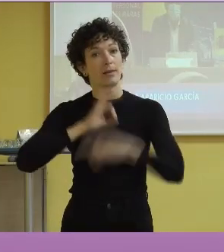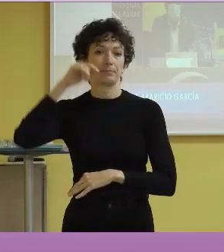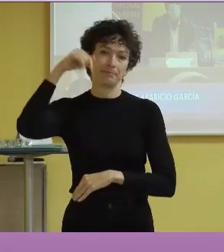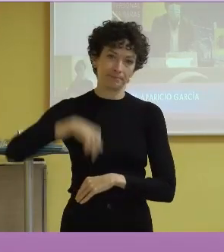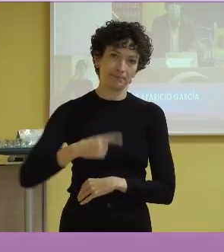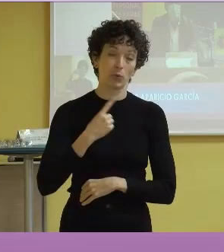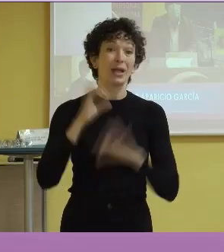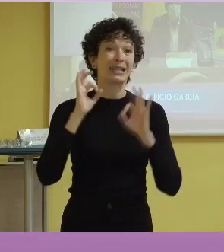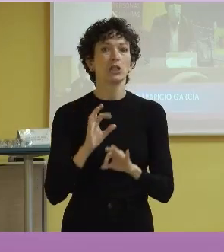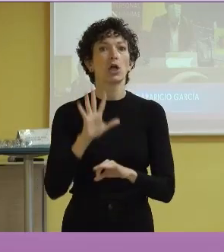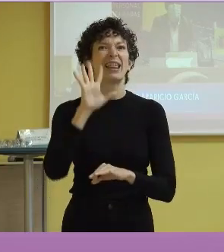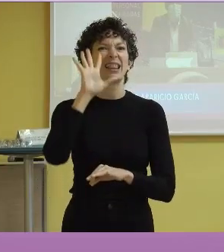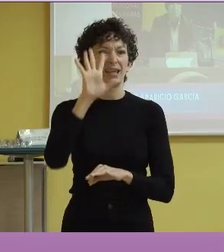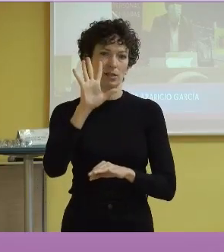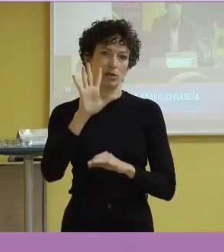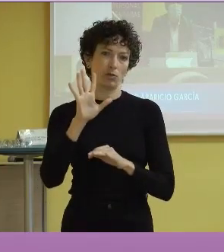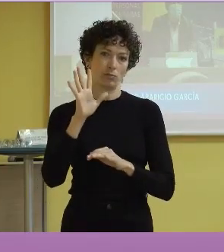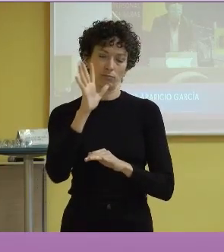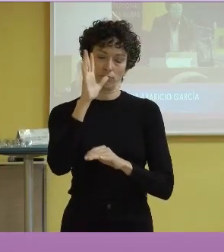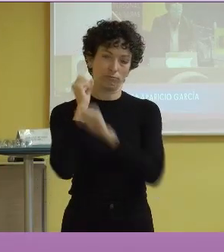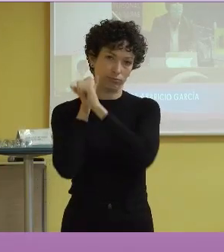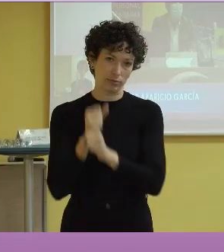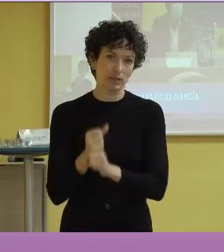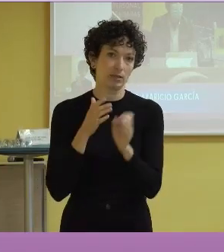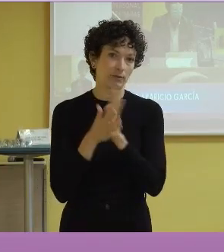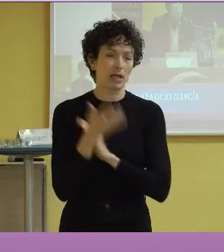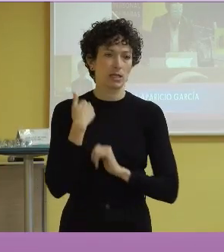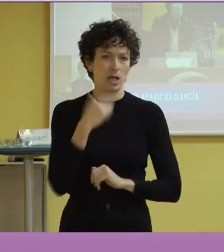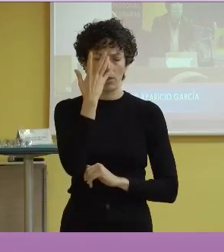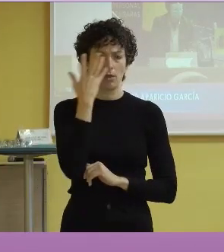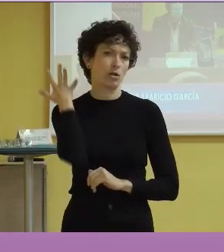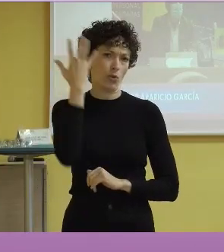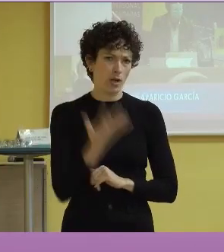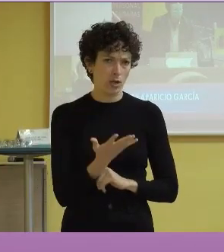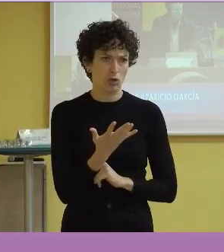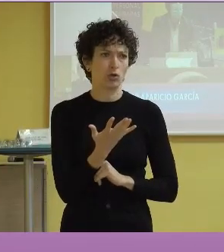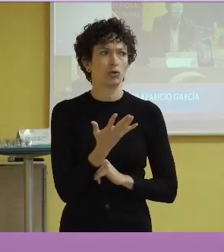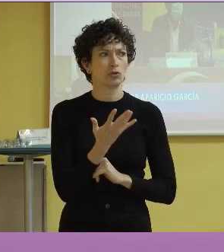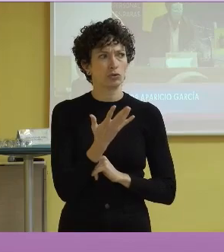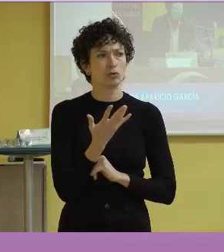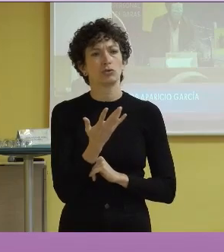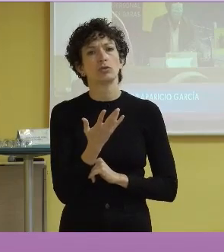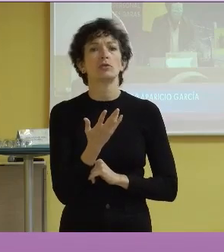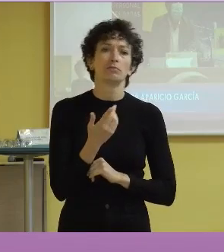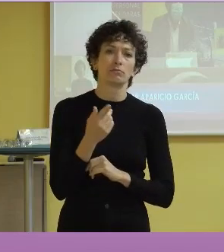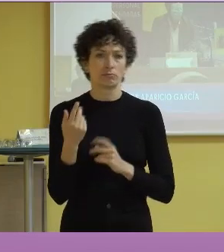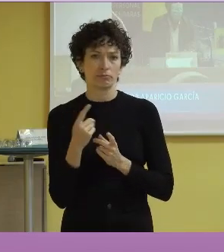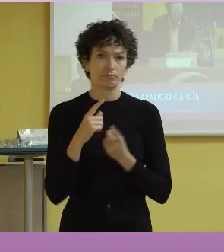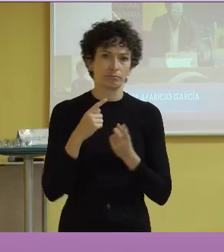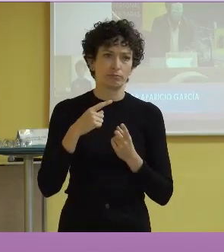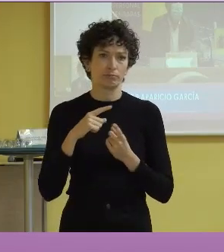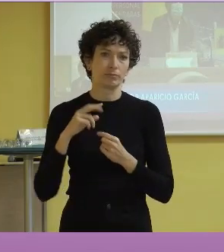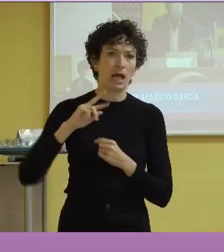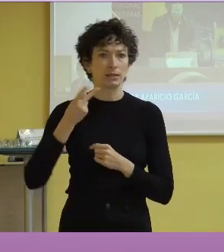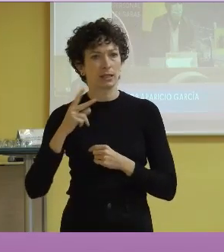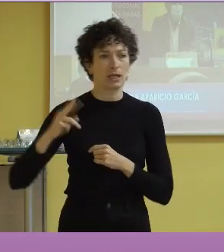la quinta jornada. Quiero decir que en este caso ya llevamos 5 años de forma alternativa,